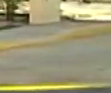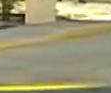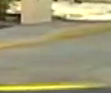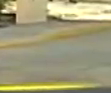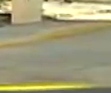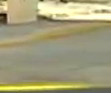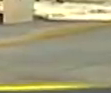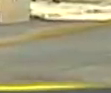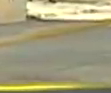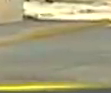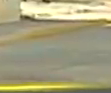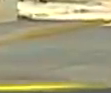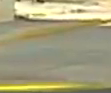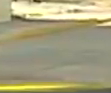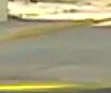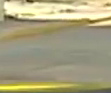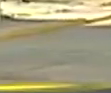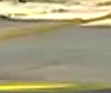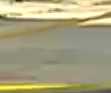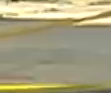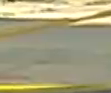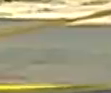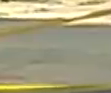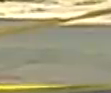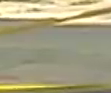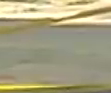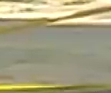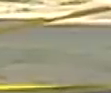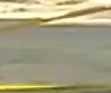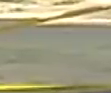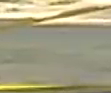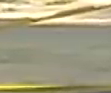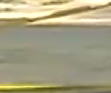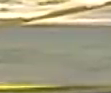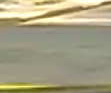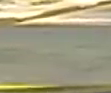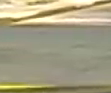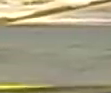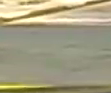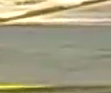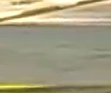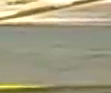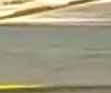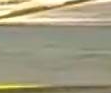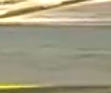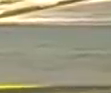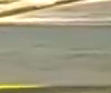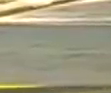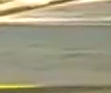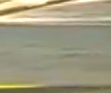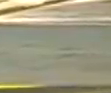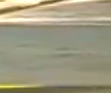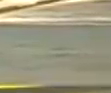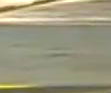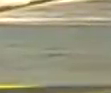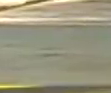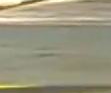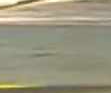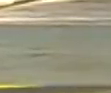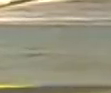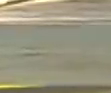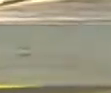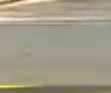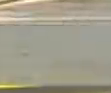su compromiso, mi comandante presidente, gracias a usted que ha estado pendiente de que la Gran Misión Vivienda Venezuela no